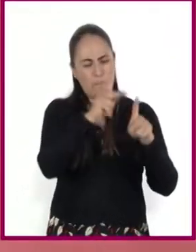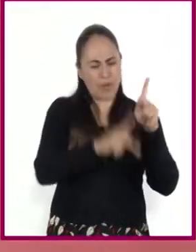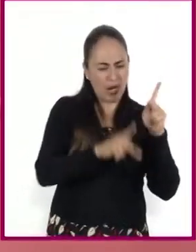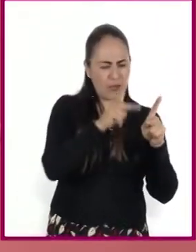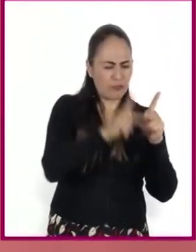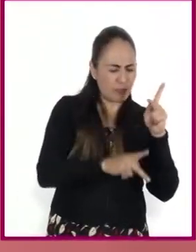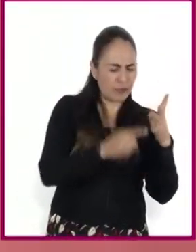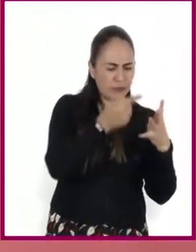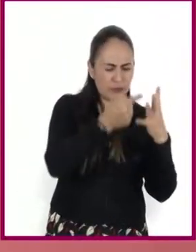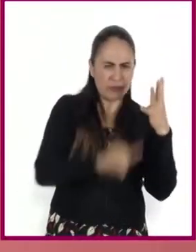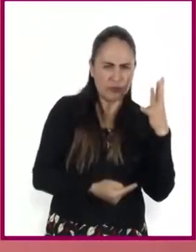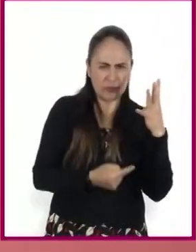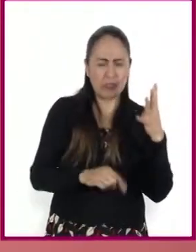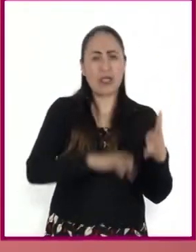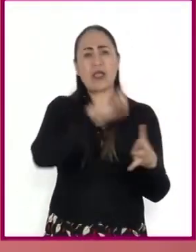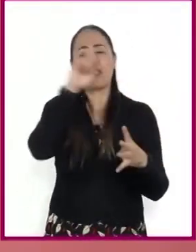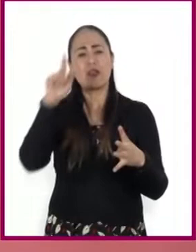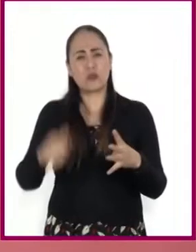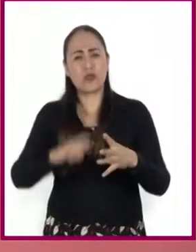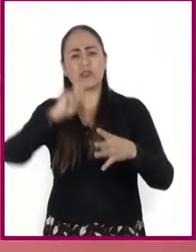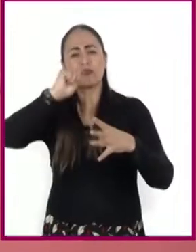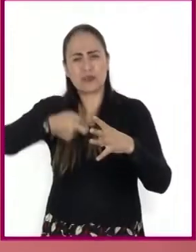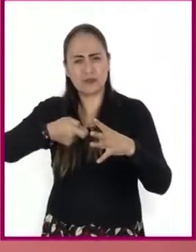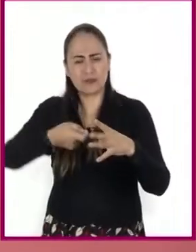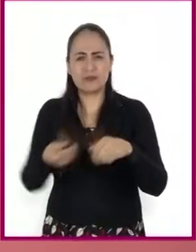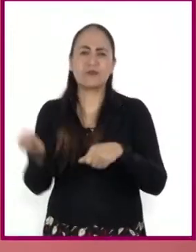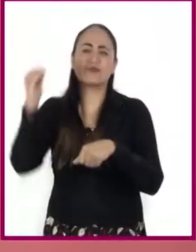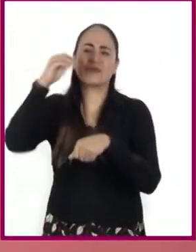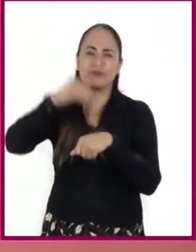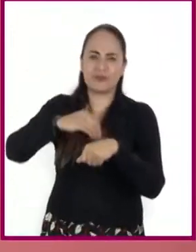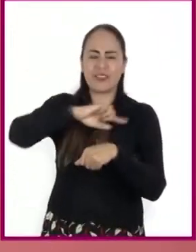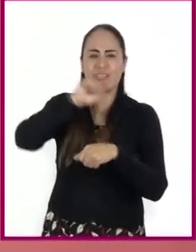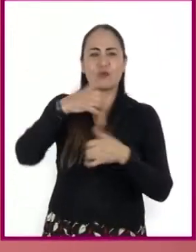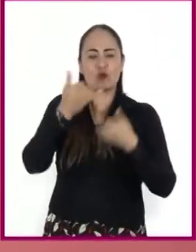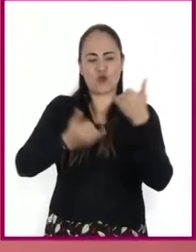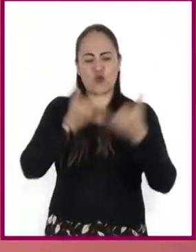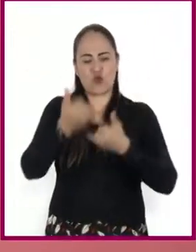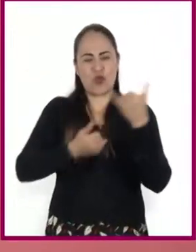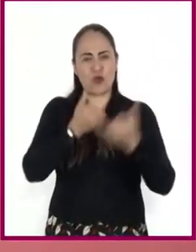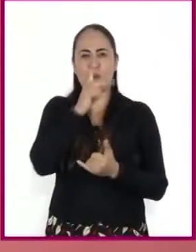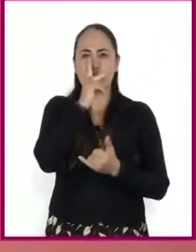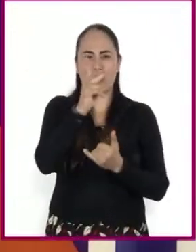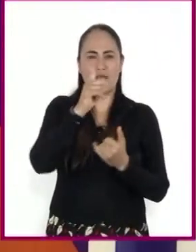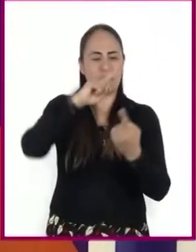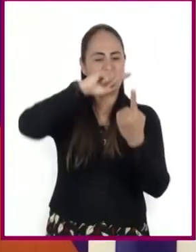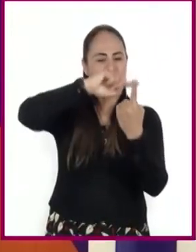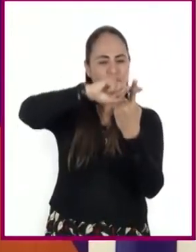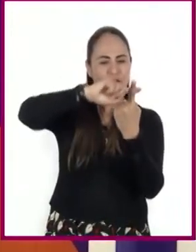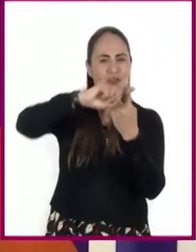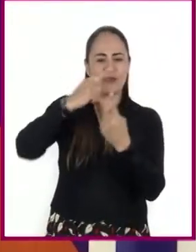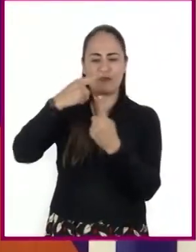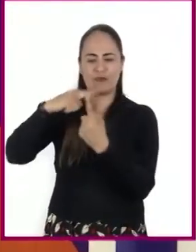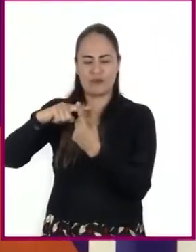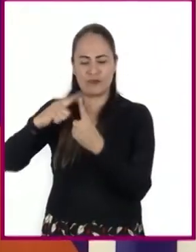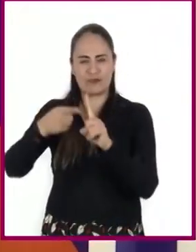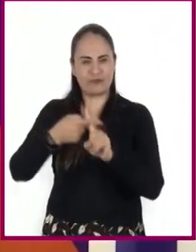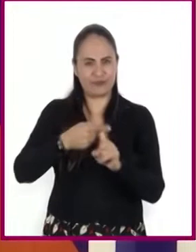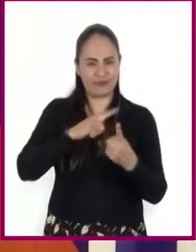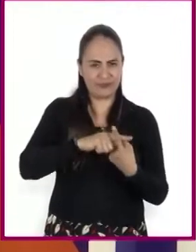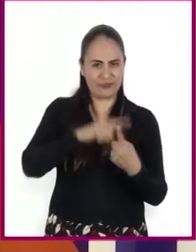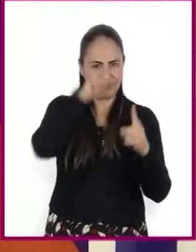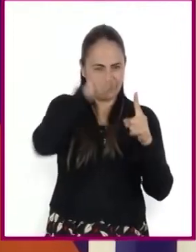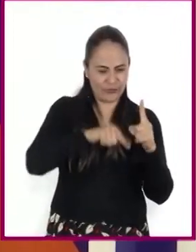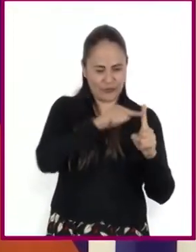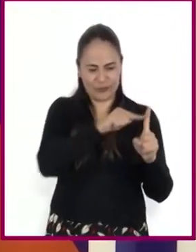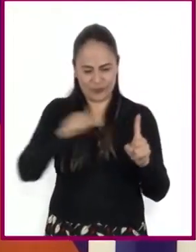para construir las definiciones que usaremos para nuestro crucigrama. Entonces, hay